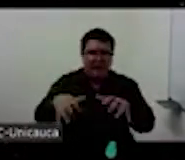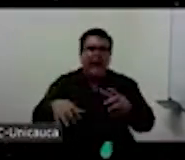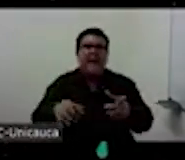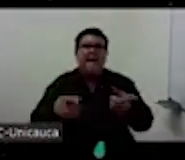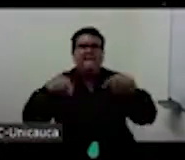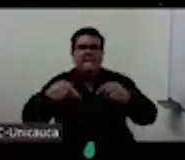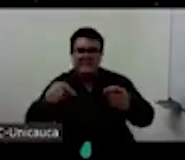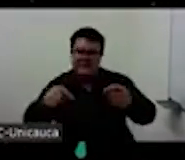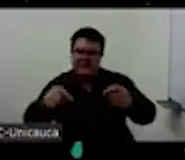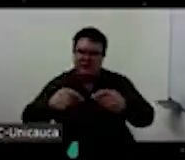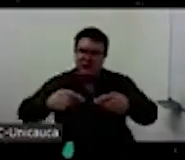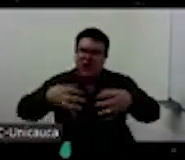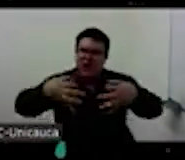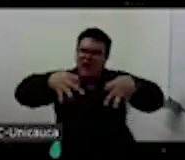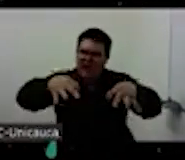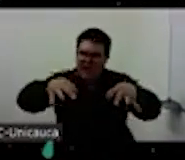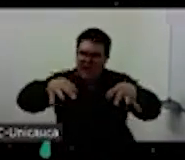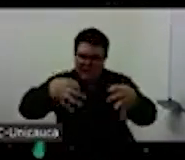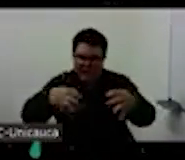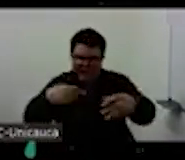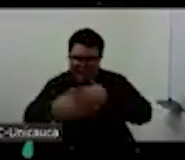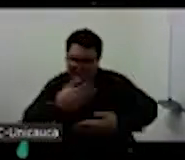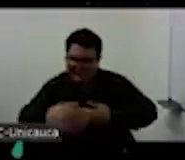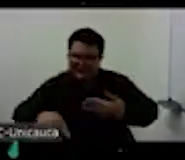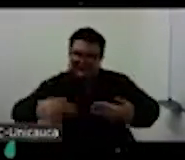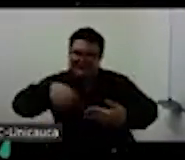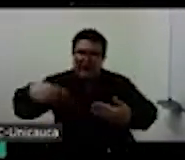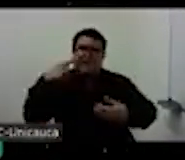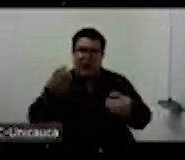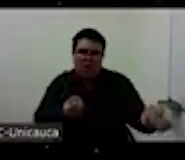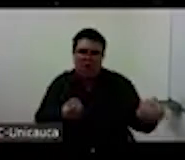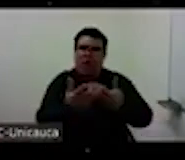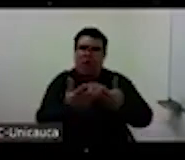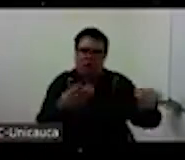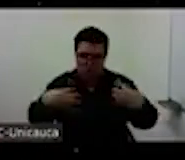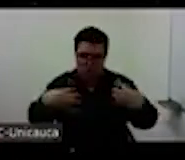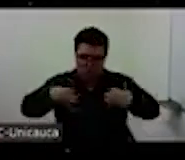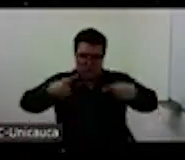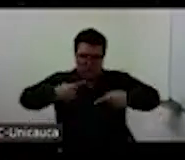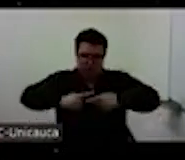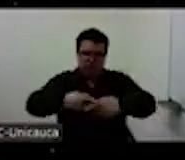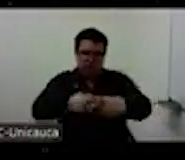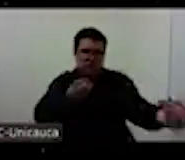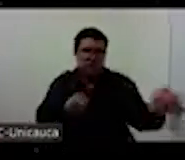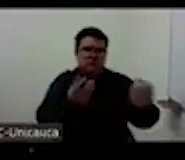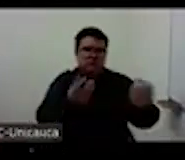eran utilizados como elementos para el intercambio entre los mismos pueblos indígenas.